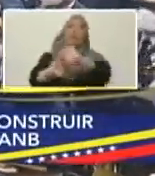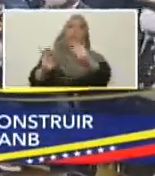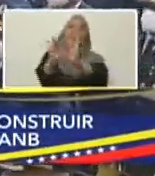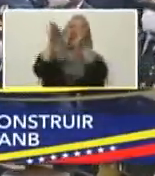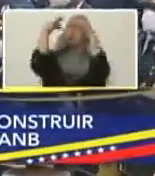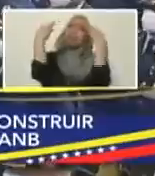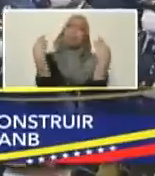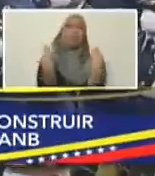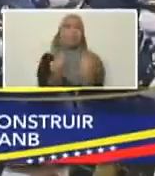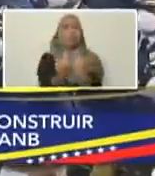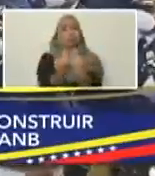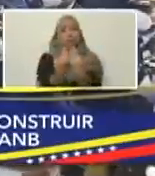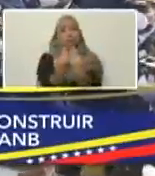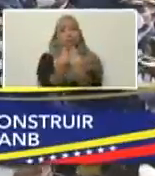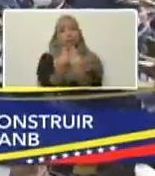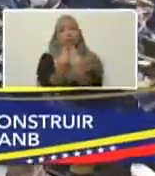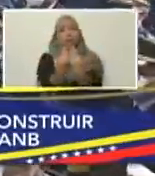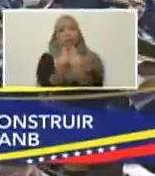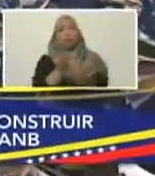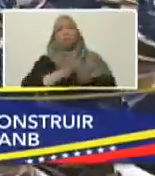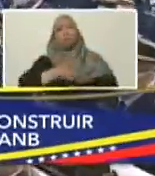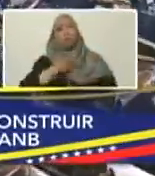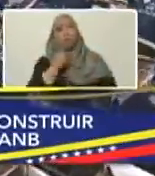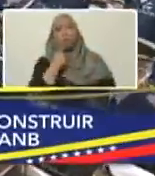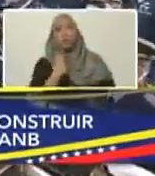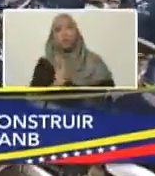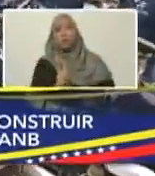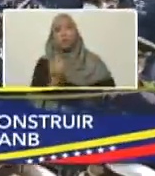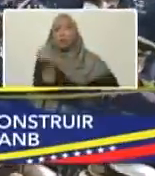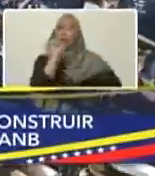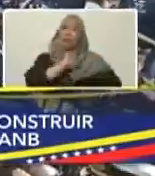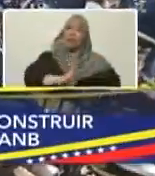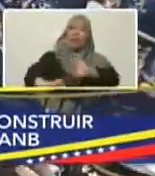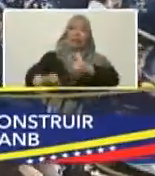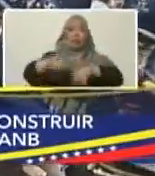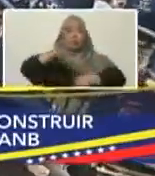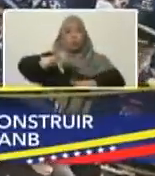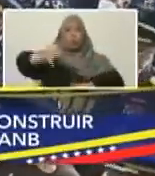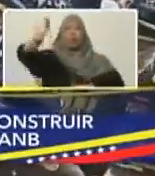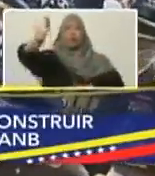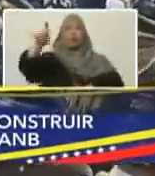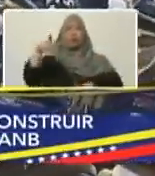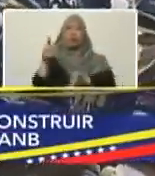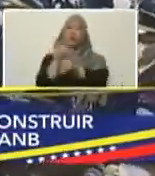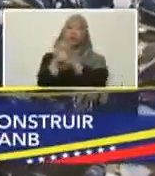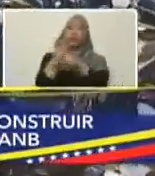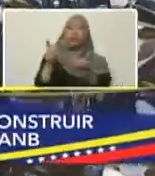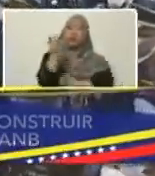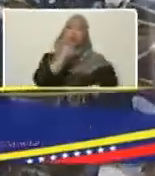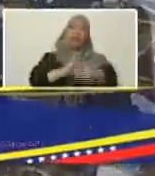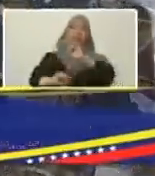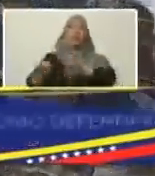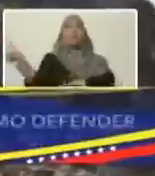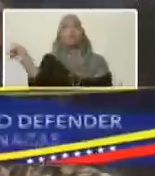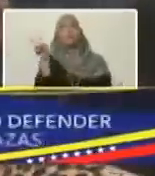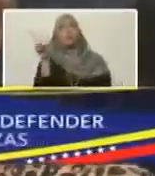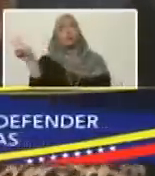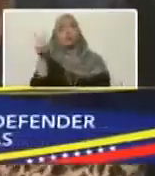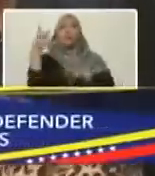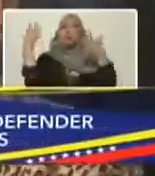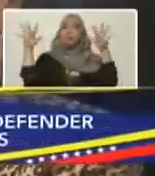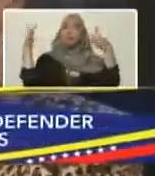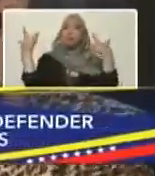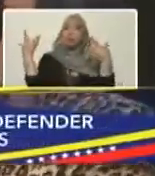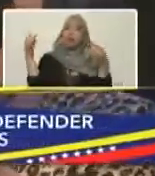familia. Pudiéramos decir que defender la patria es defender la familia venezolana, y defender